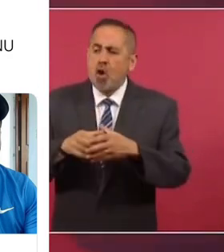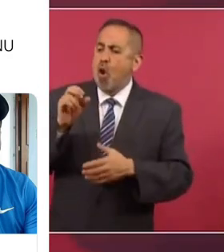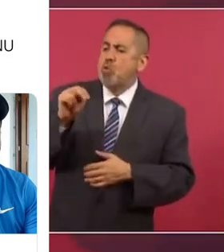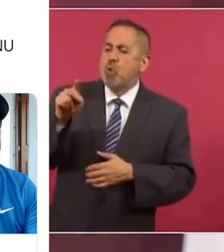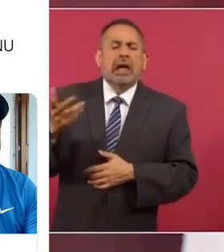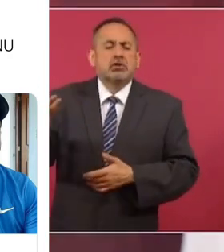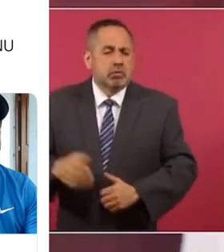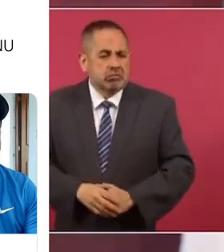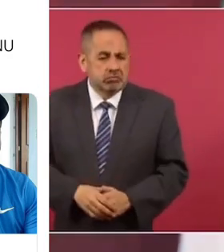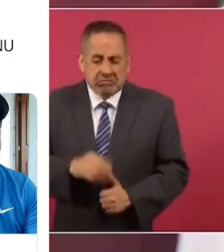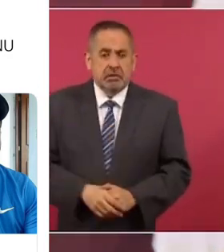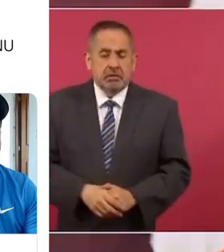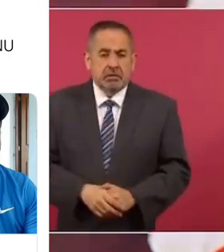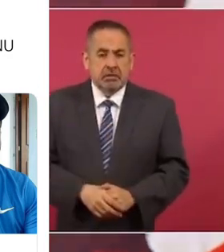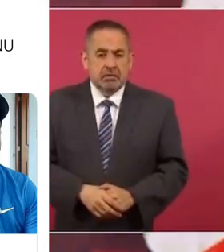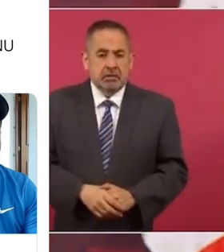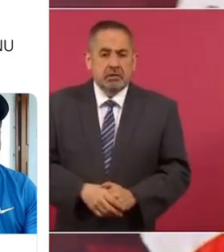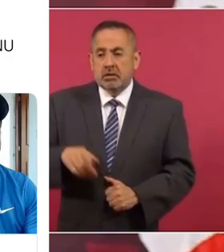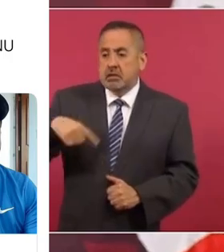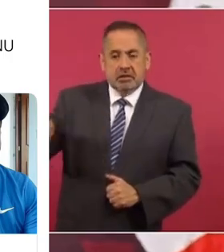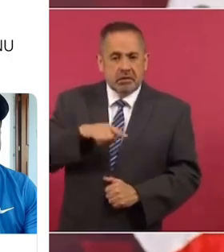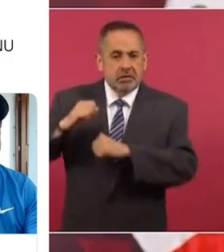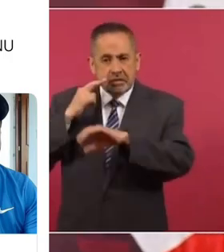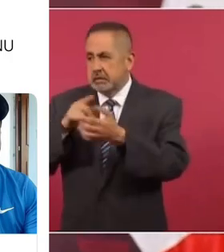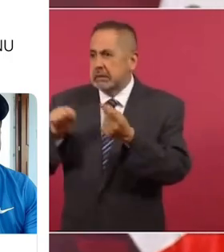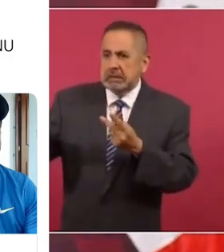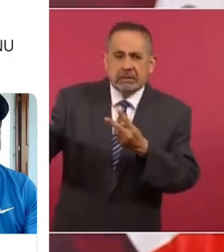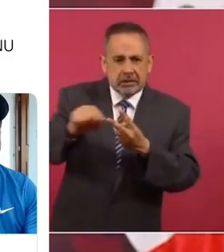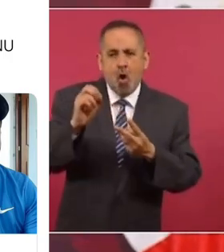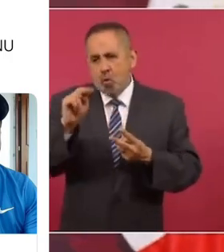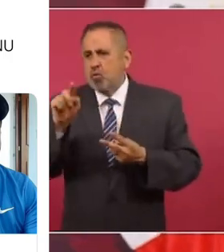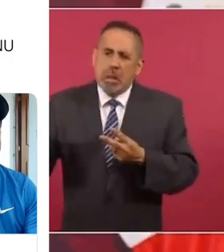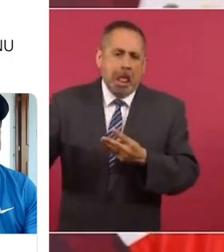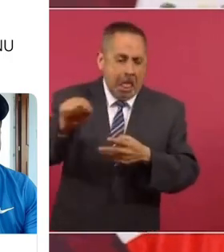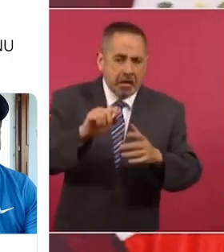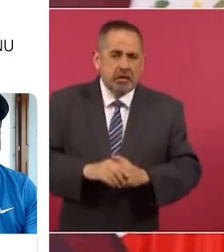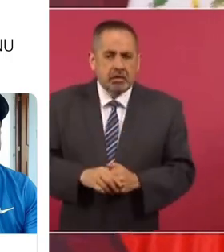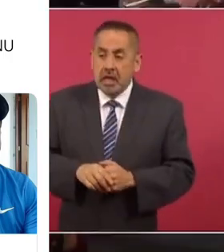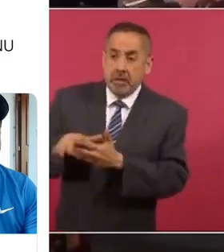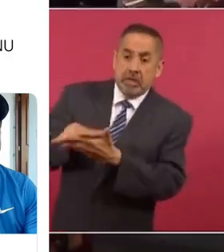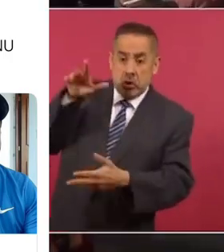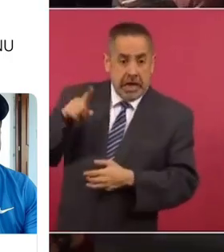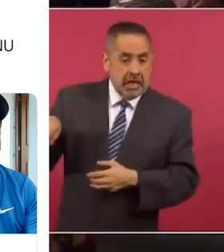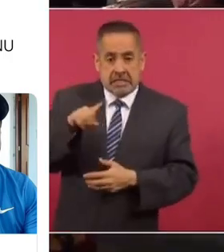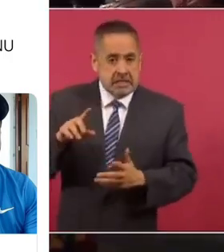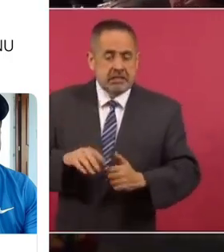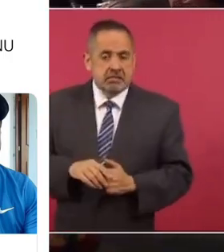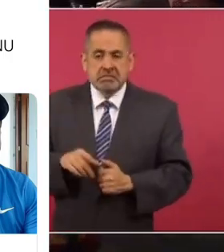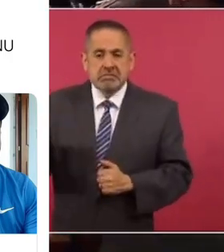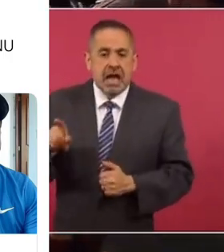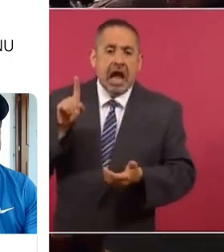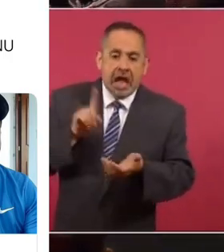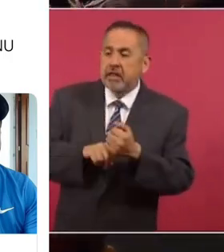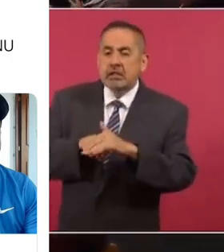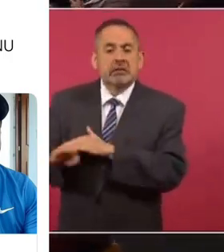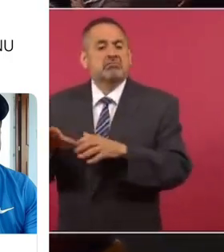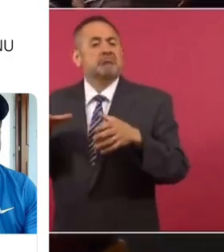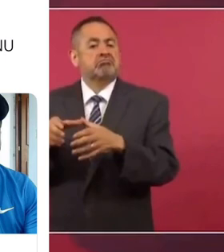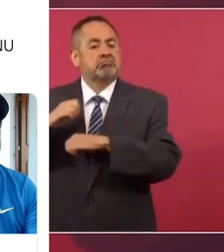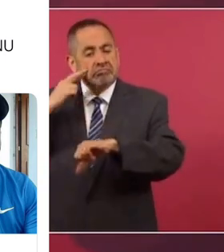ONU? Nada. Y todos esos organismos, la mayoría, están infiltrados por